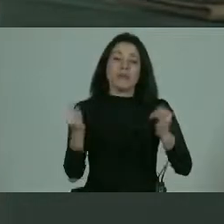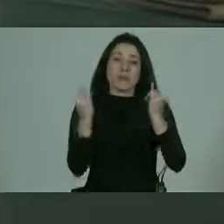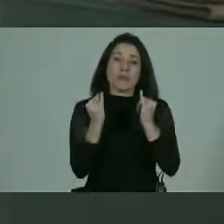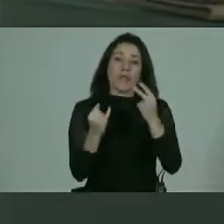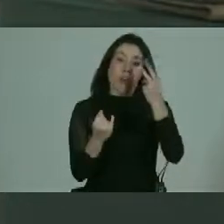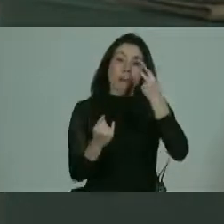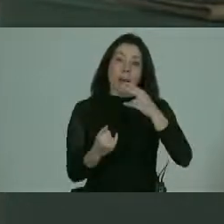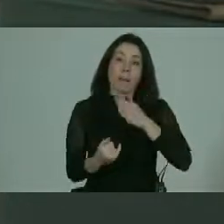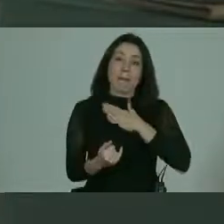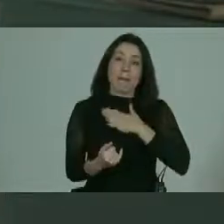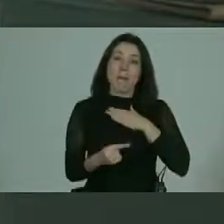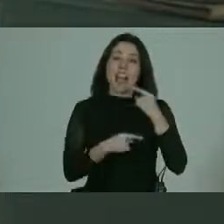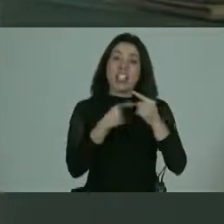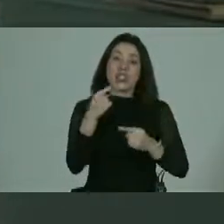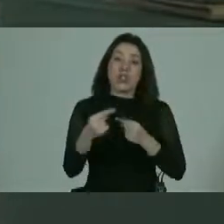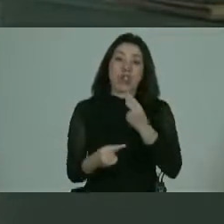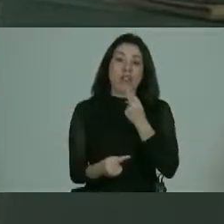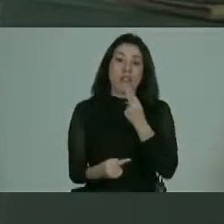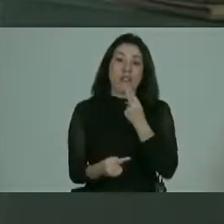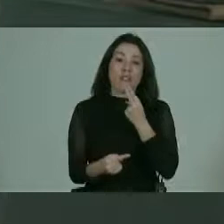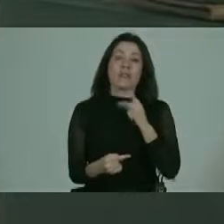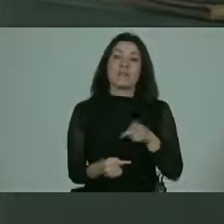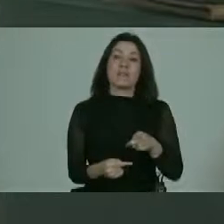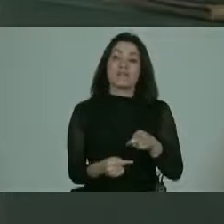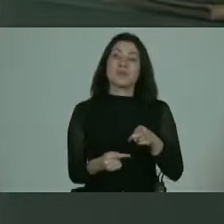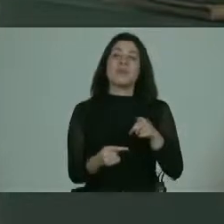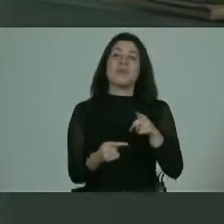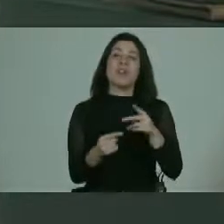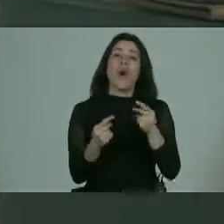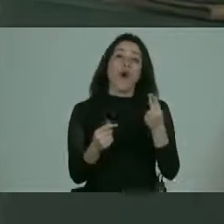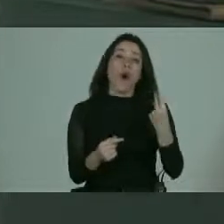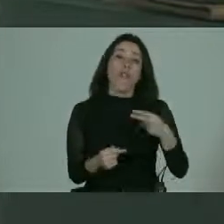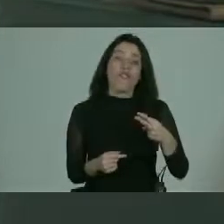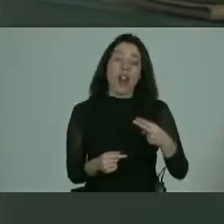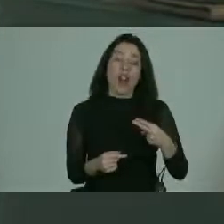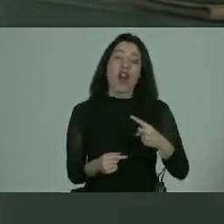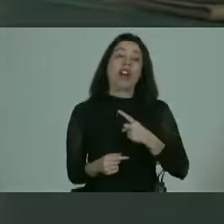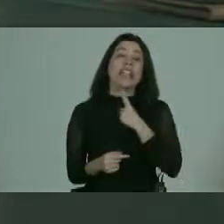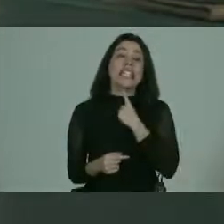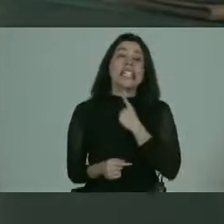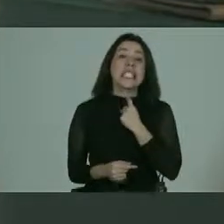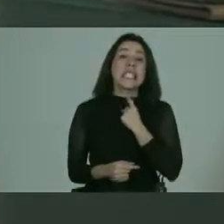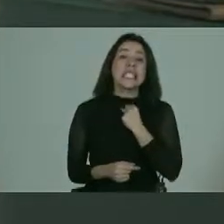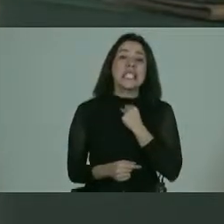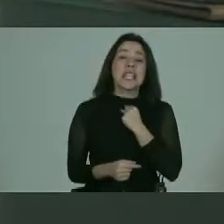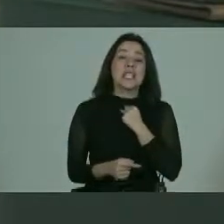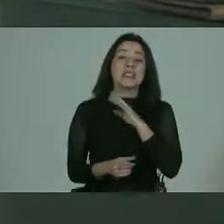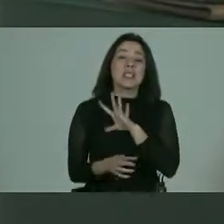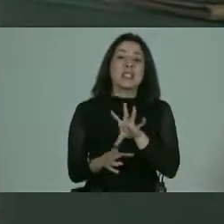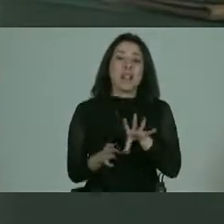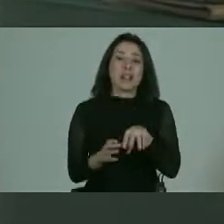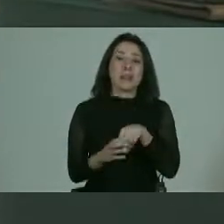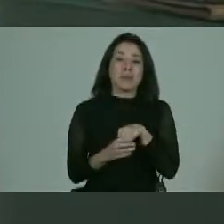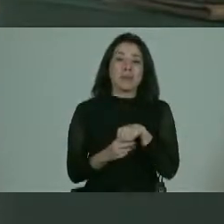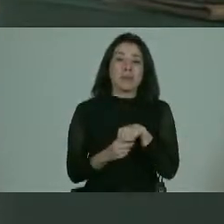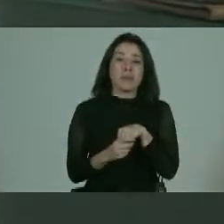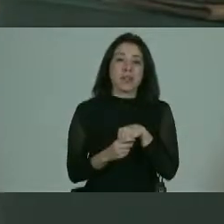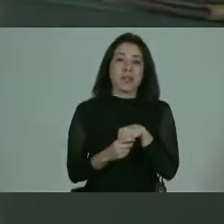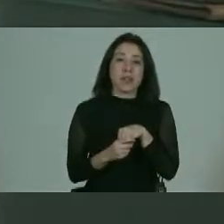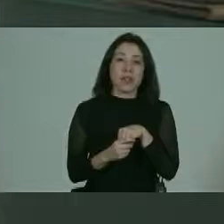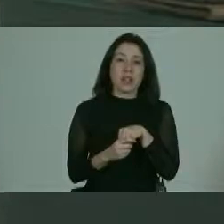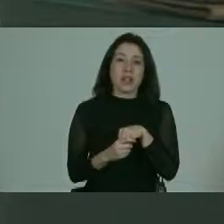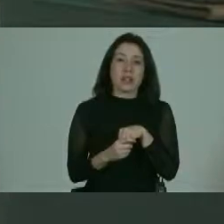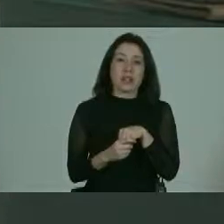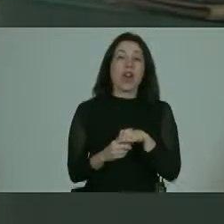con o sin discapacidad reconocida con unos valores con unos intereses que forman parte de que no es lo